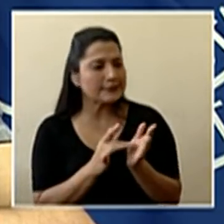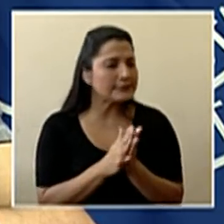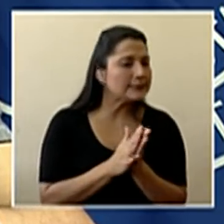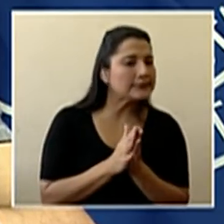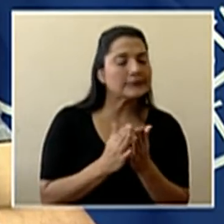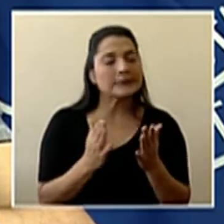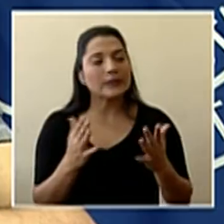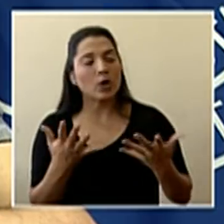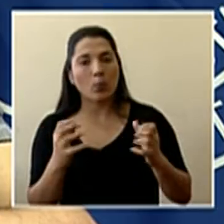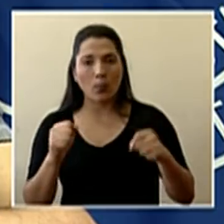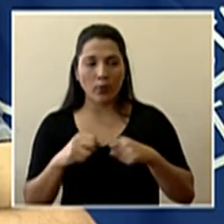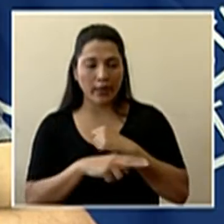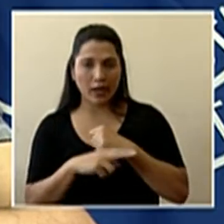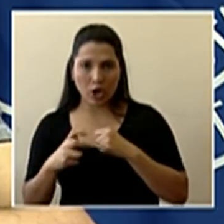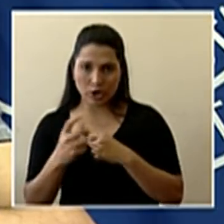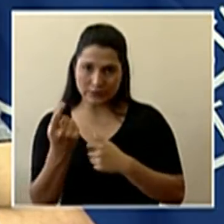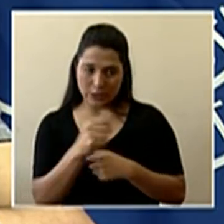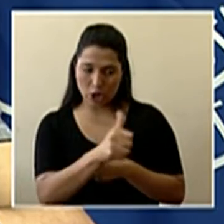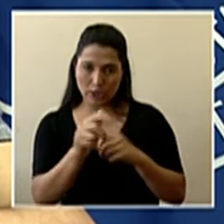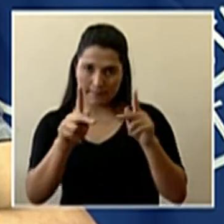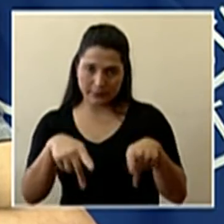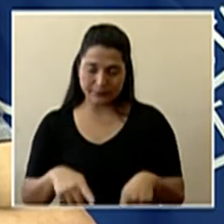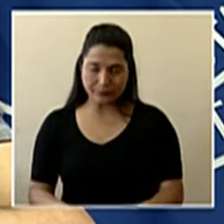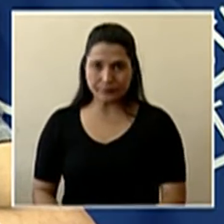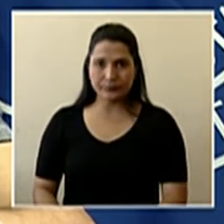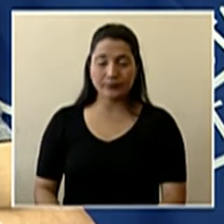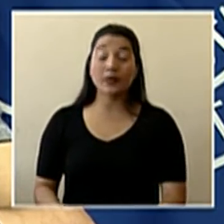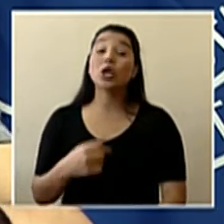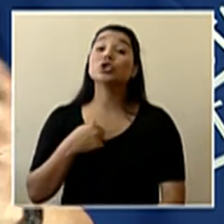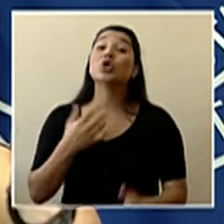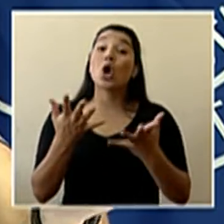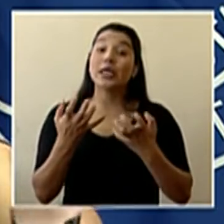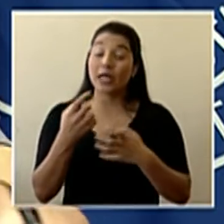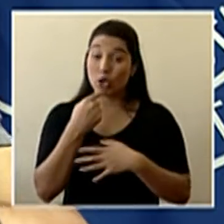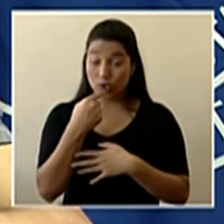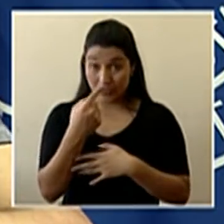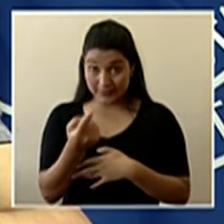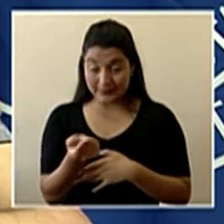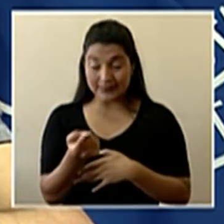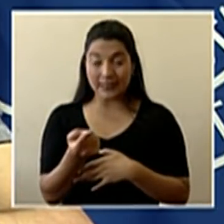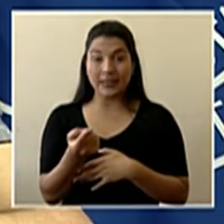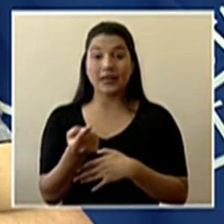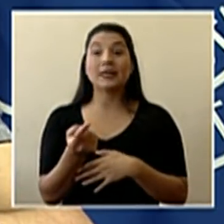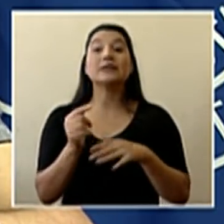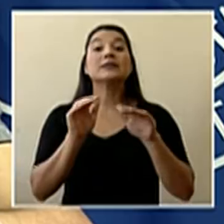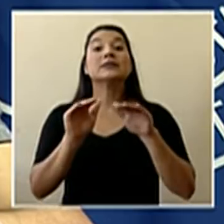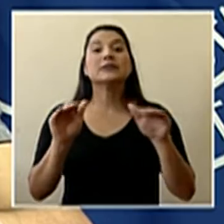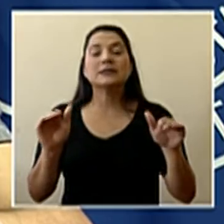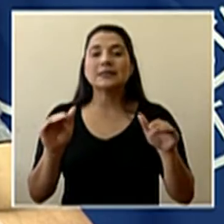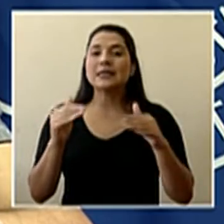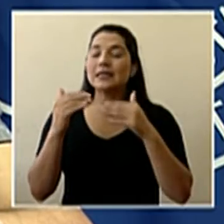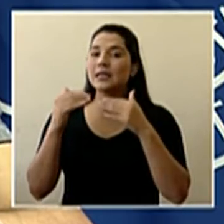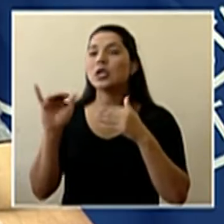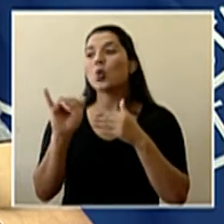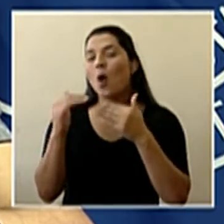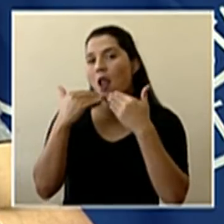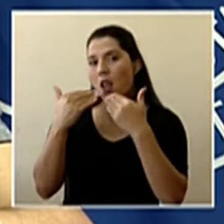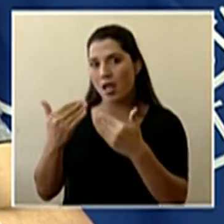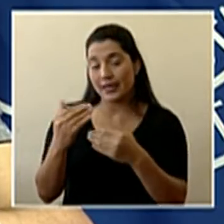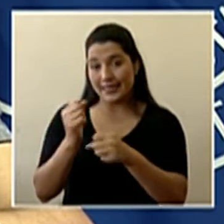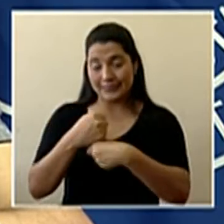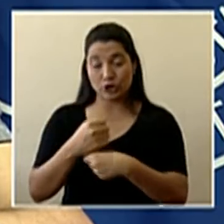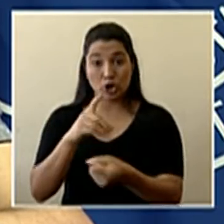sus arcas de forma inescrupulosa. Y yo sí quiero decir, retomando el llamado y el agradecimiento que hizo el doctor